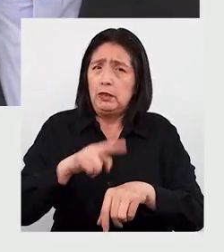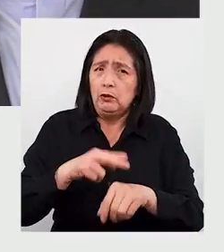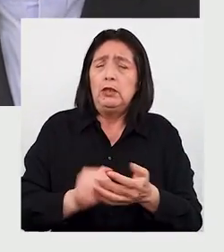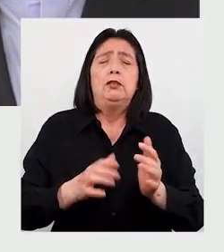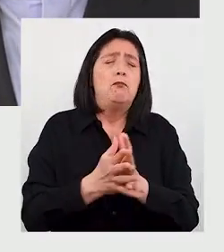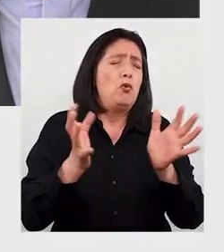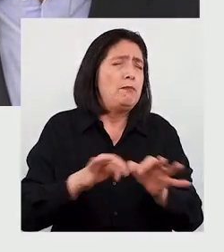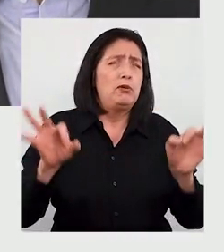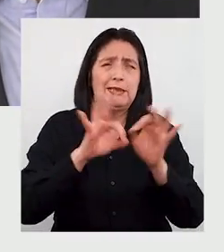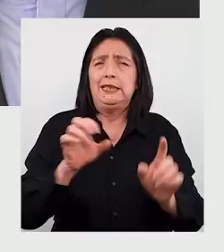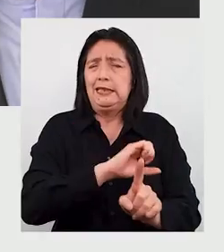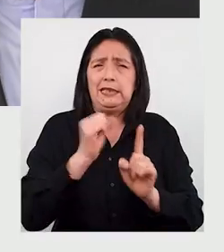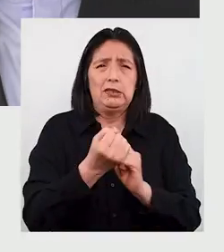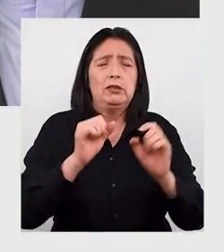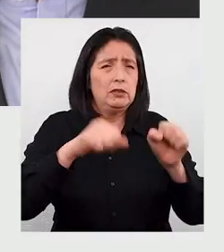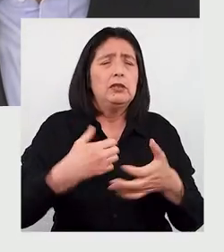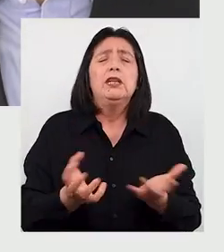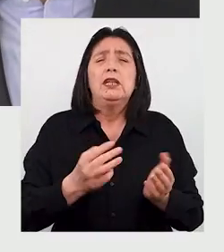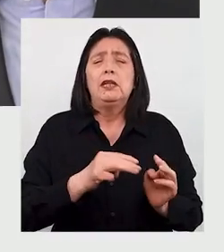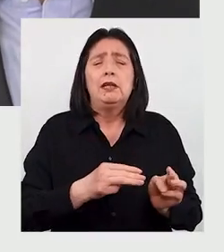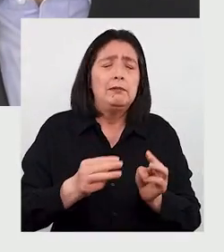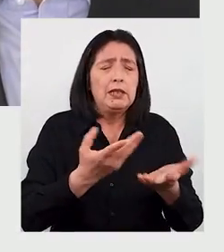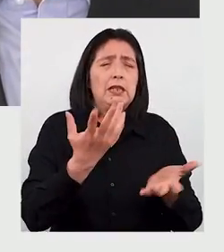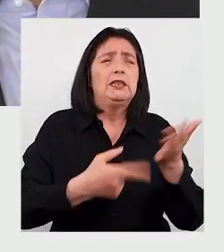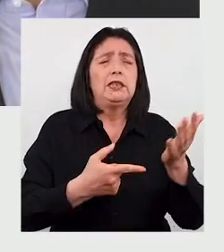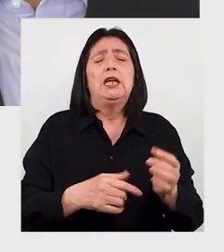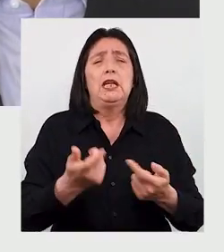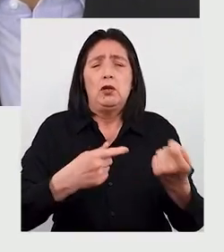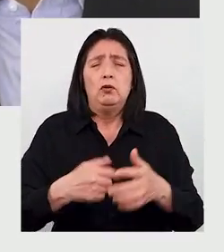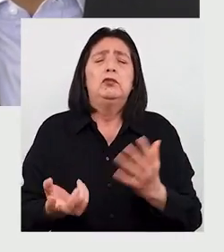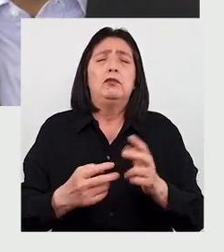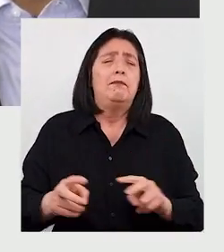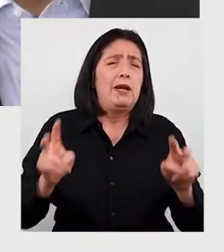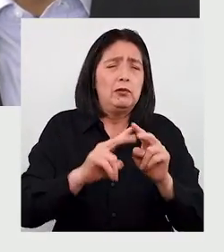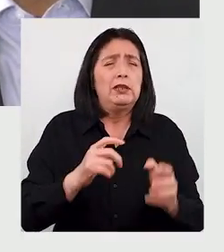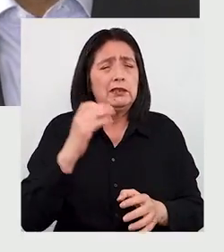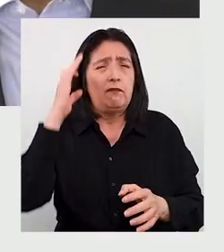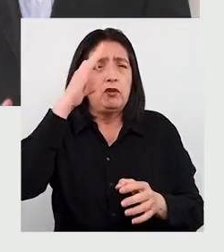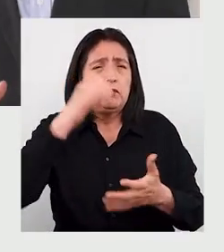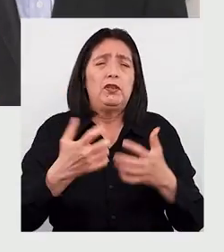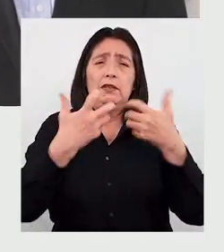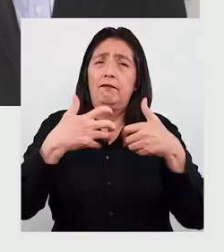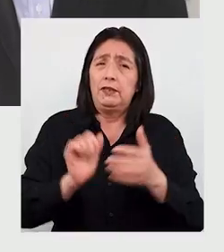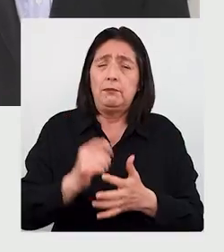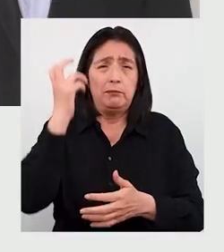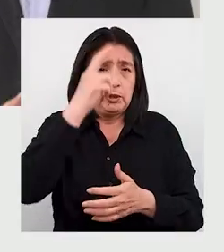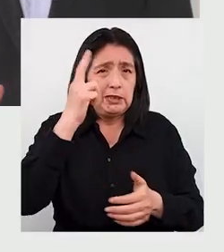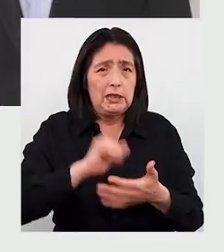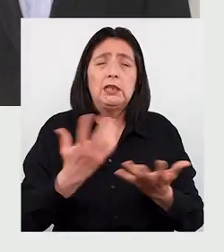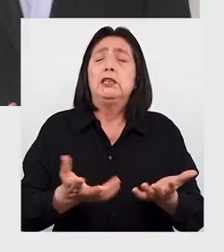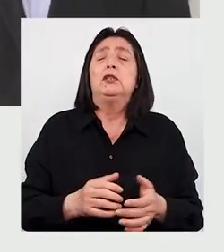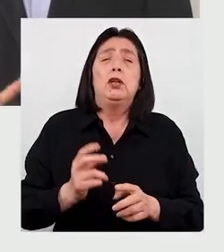elemento fundamental en nuestra sociedad y en los modelos de negocio, formando parte de los valores y la filosofía de las empresas. En ese sentido,